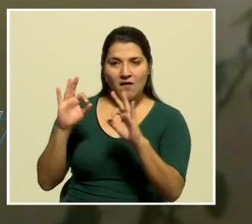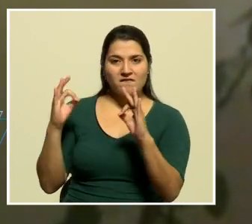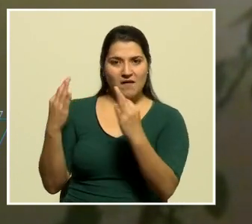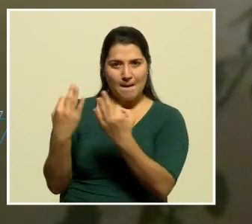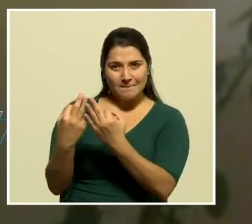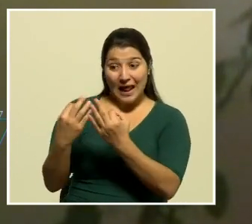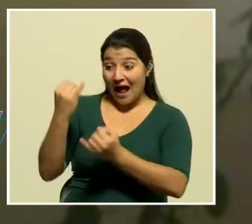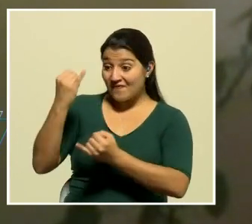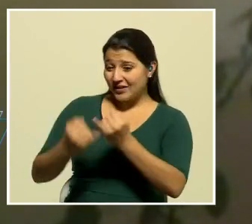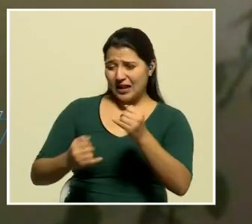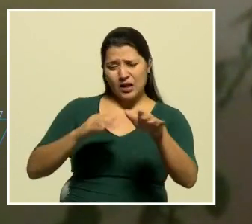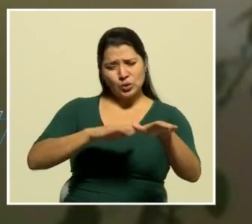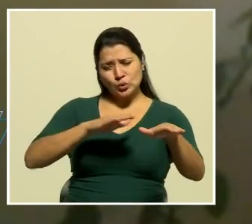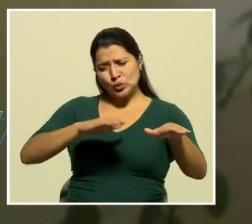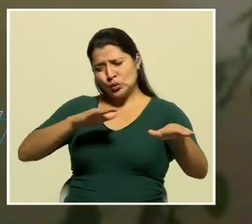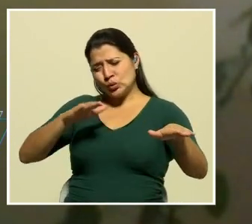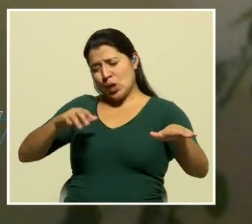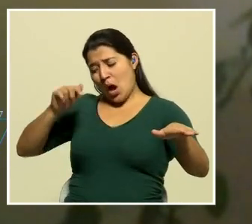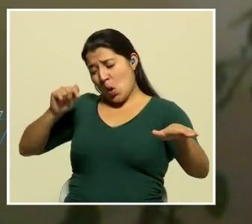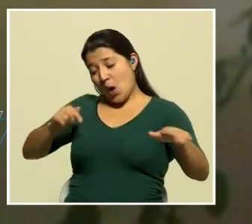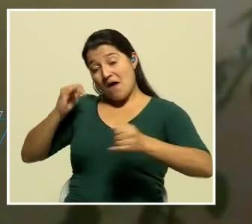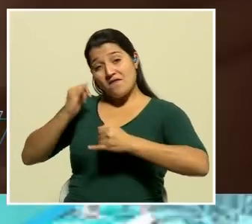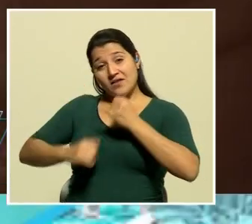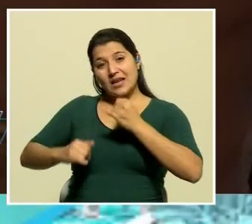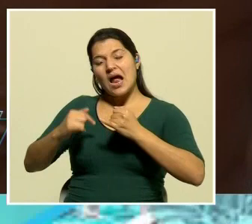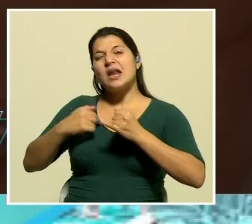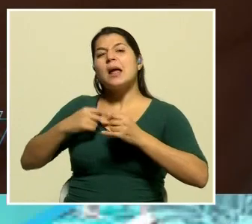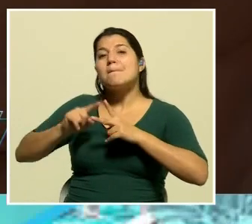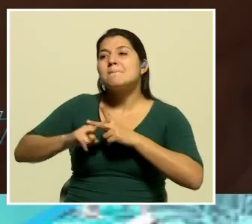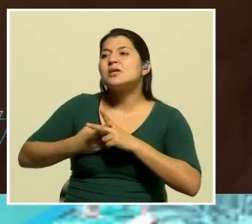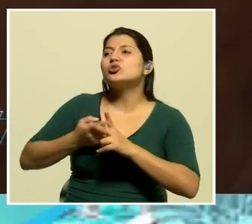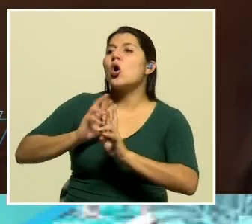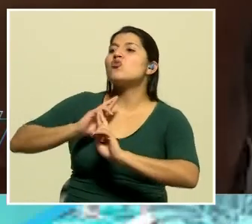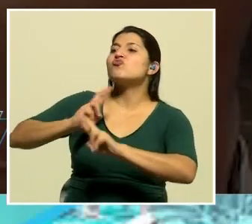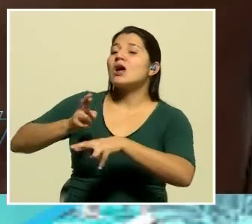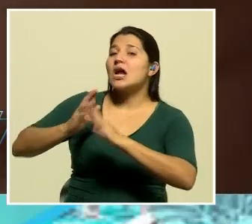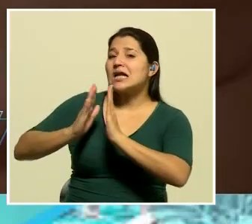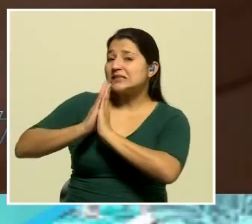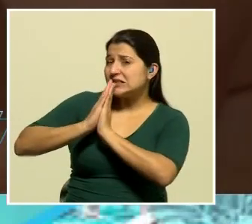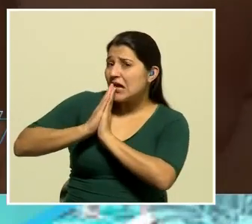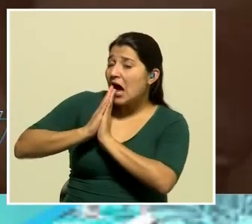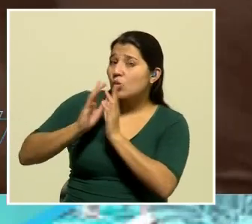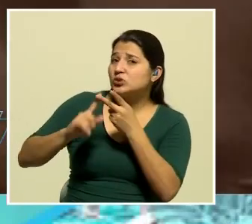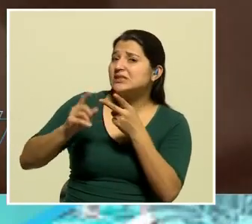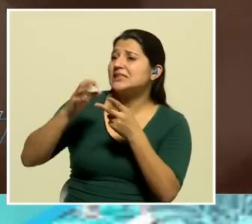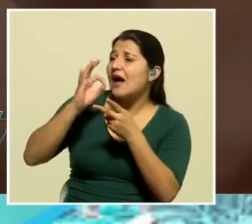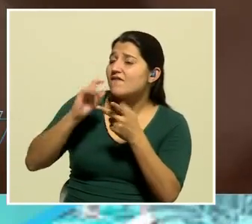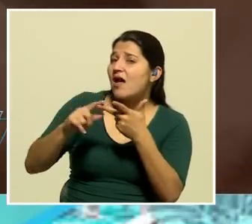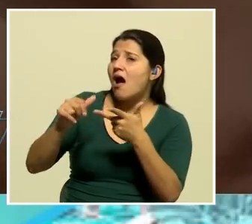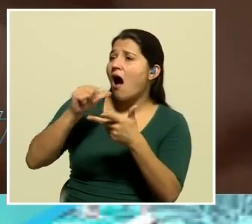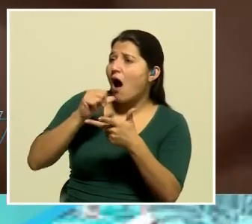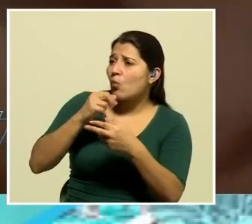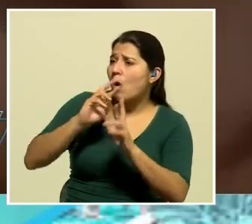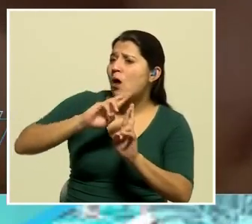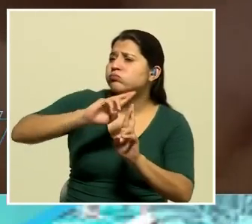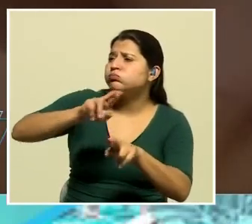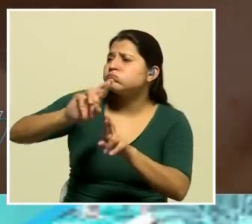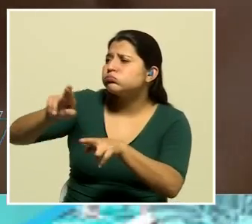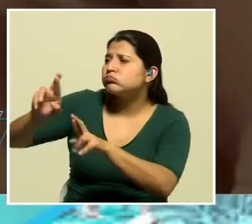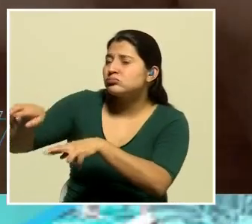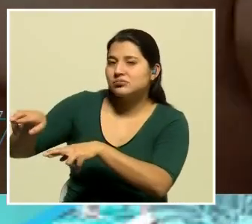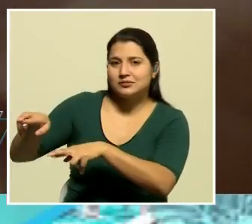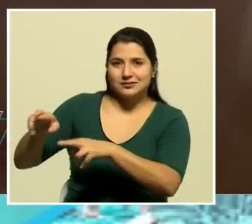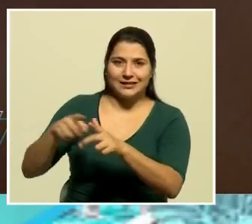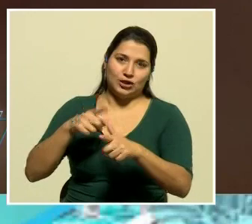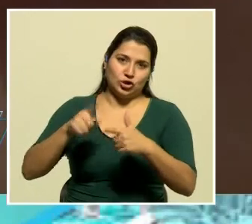al final de la fila que les estaba regalando sándwiches y café y agua. Entonces, algunas de estas personas tienen la suerte